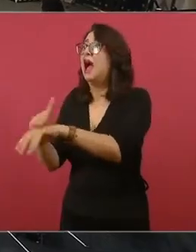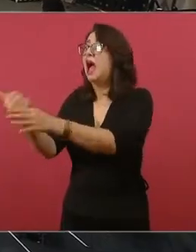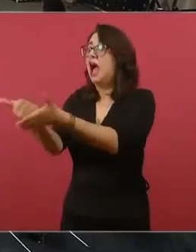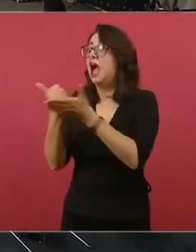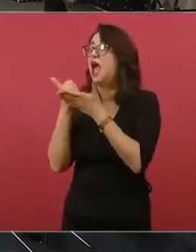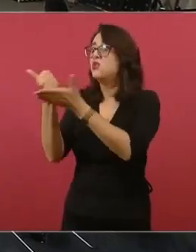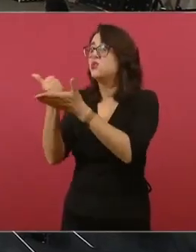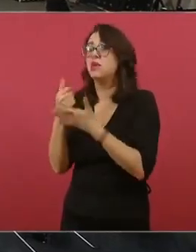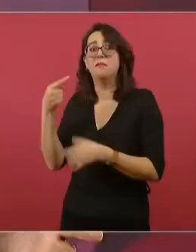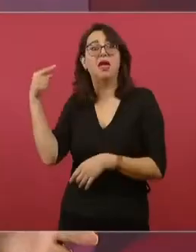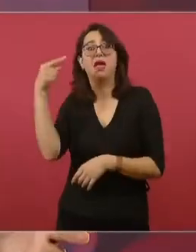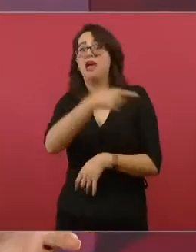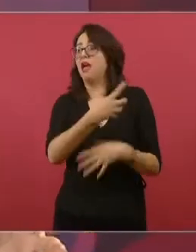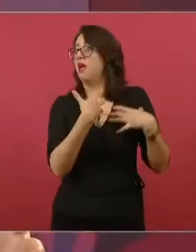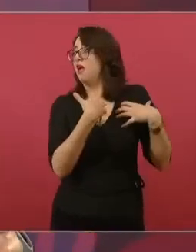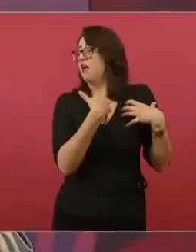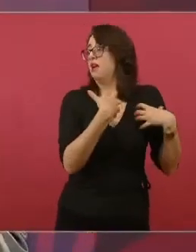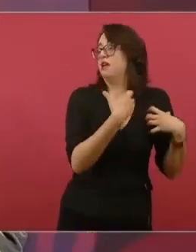lo apoyó.